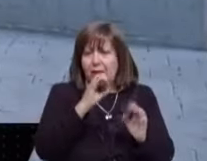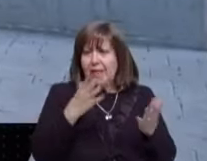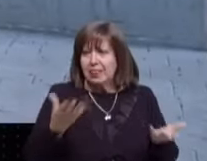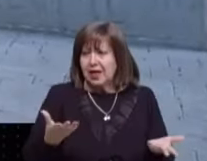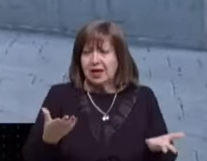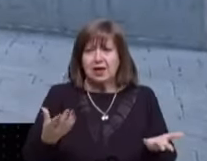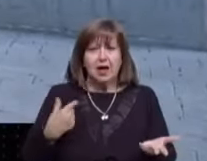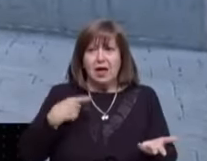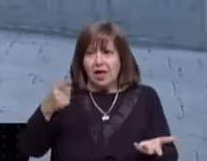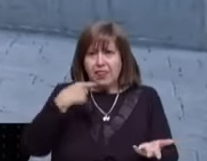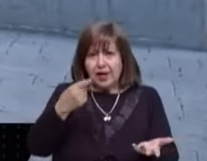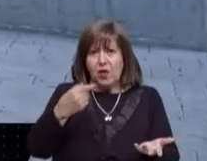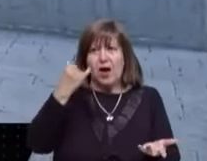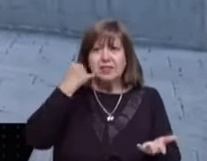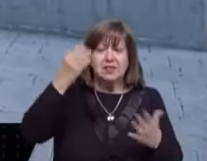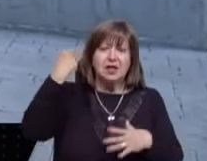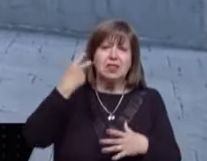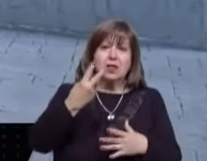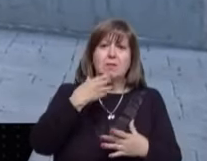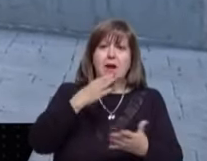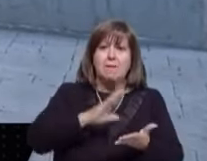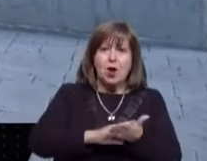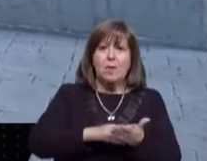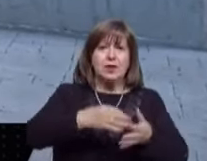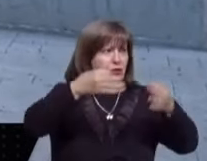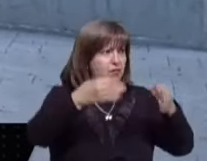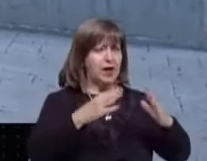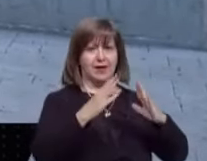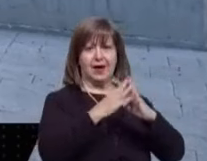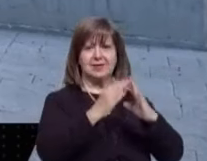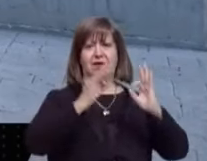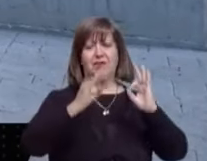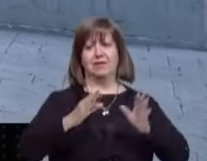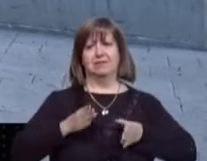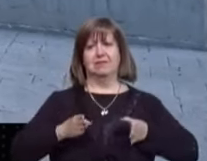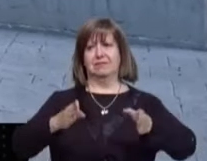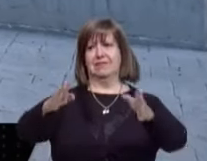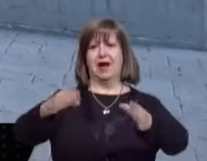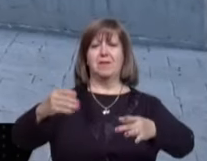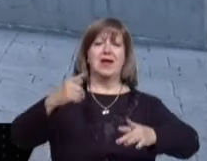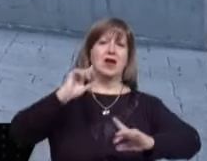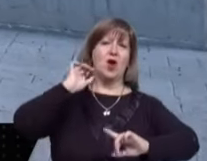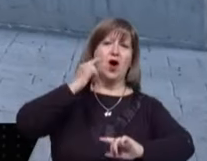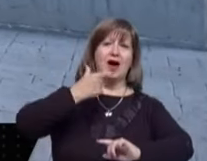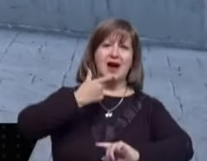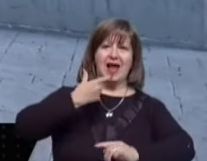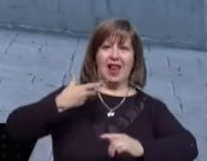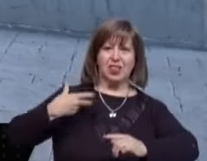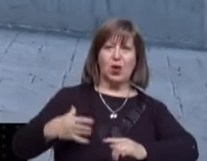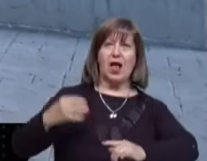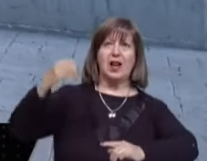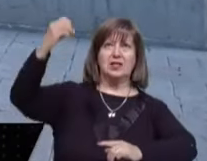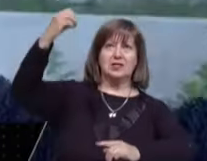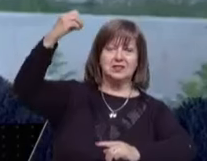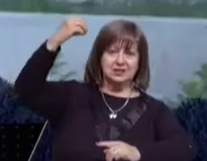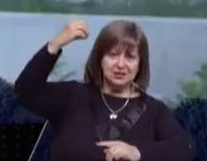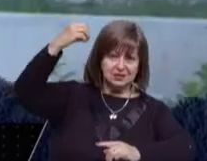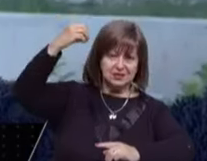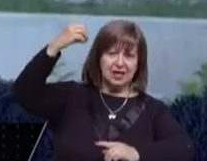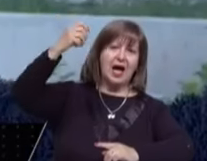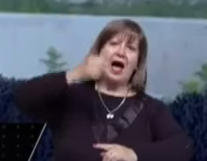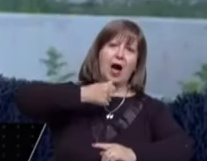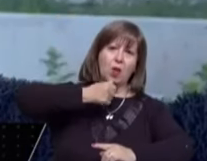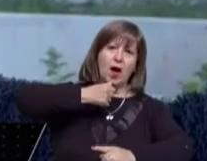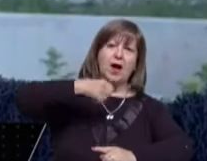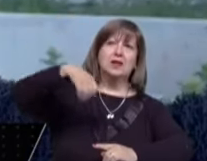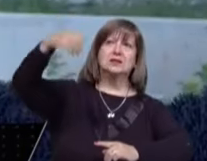cuando compramos en esa época nos prometió las obras entonces con esa promesa nosotros nos pusimos a